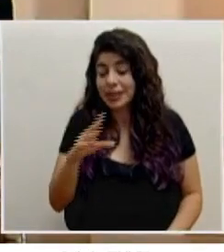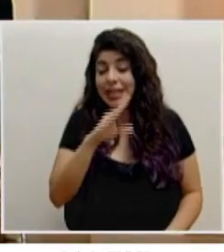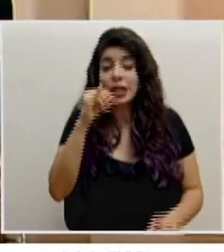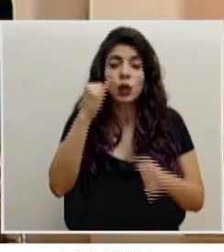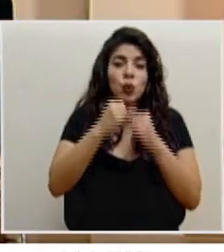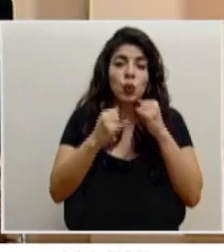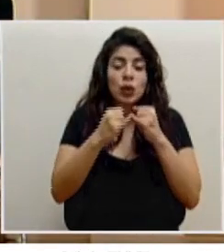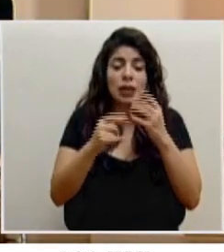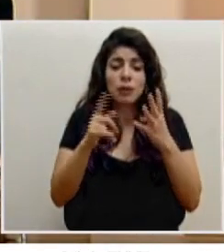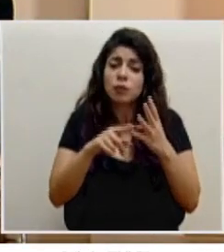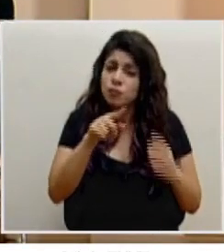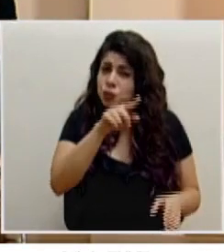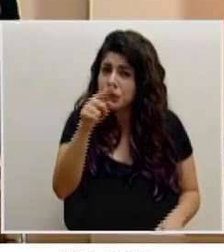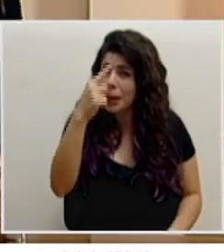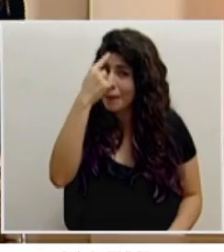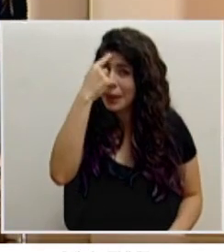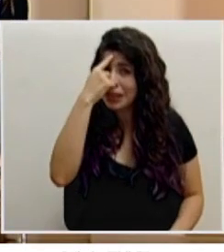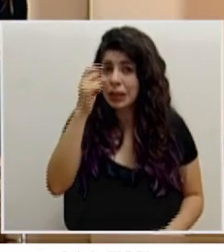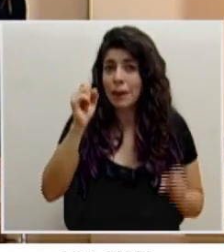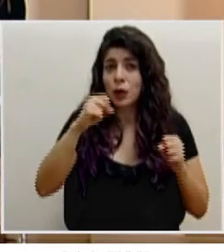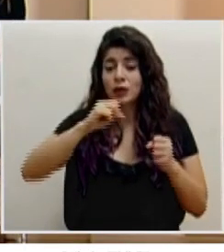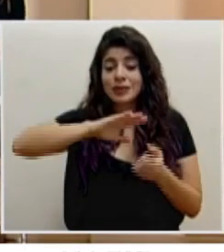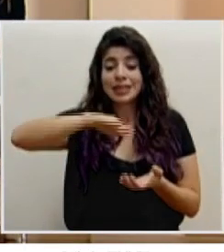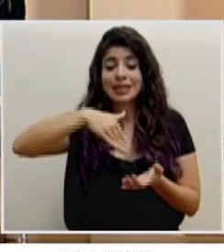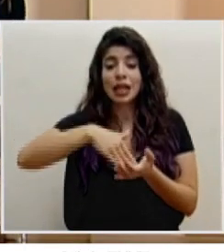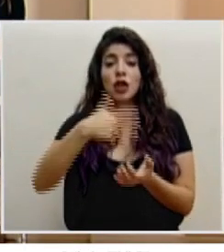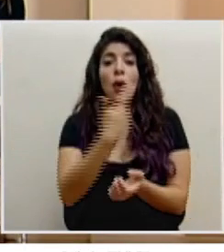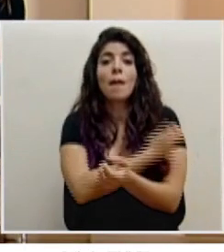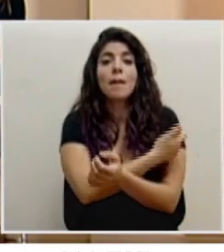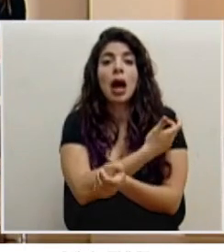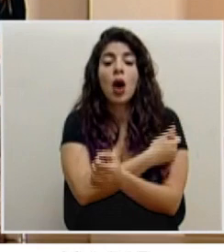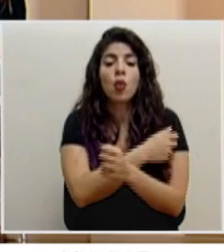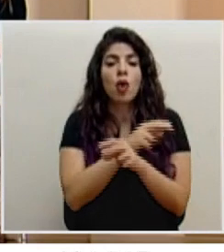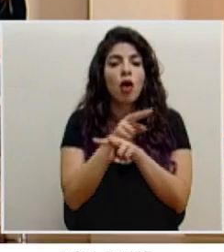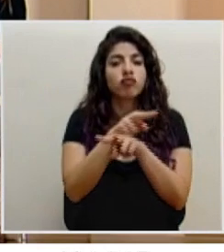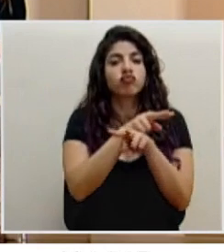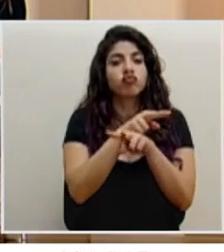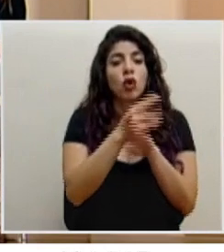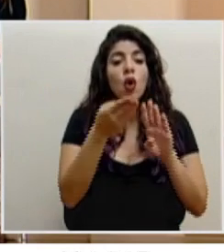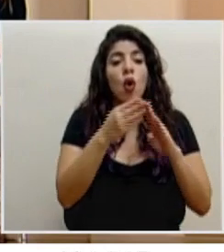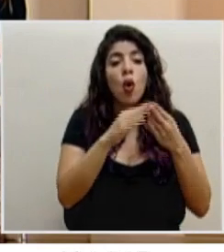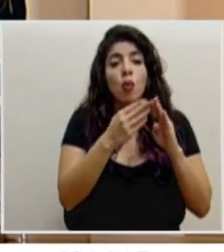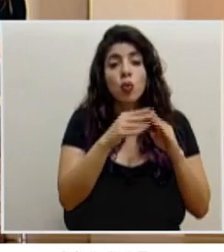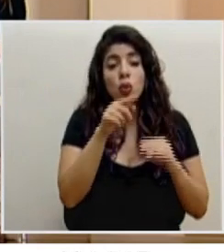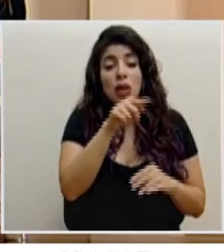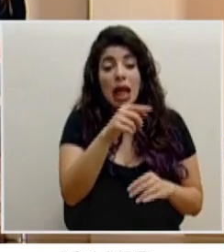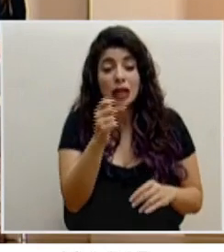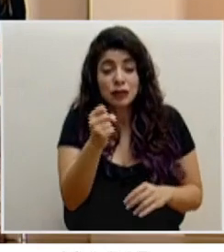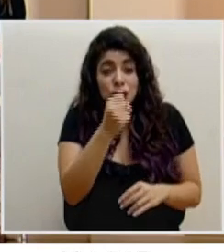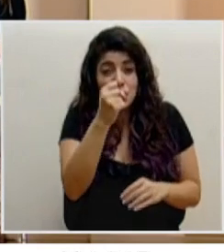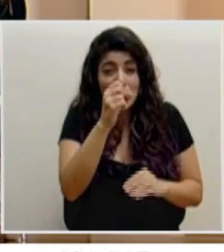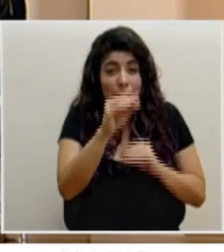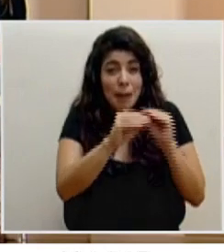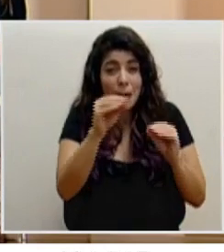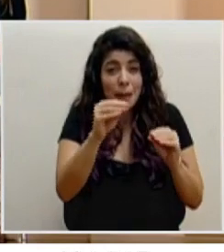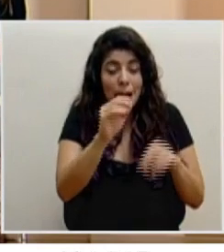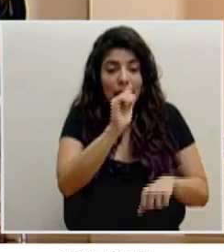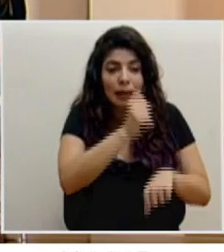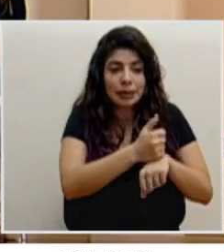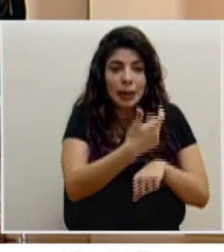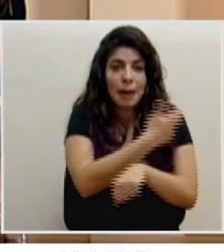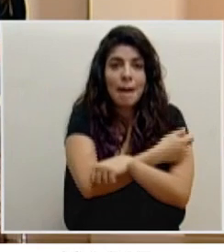último, ¿han pensado en abrir centros de vacunación centinela en comunidades con mayor índice de contagio para acelerar la